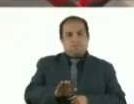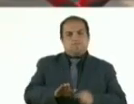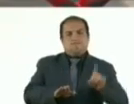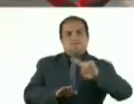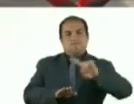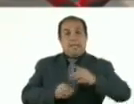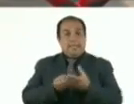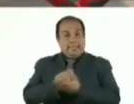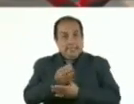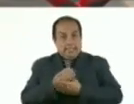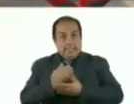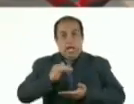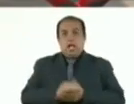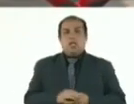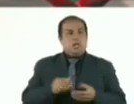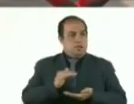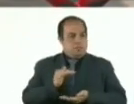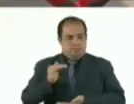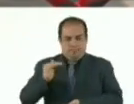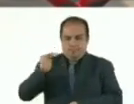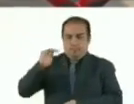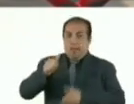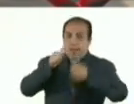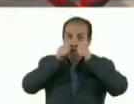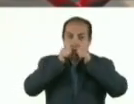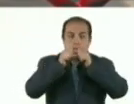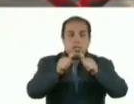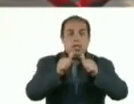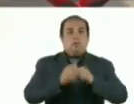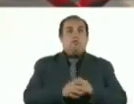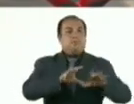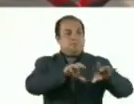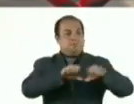sal, crece, atendamos, salvemos vidas.